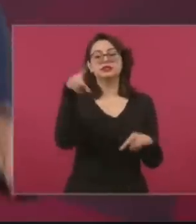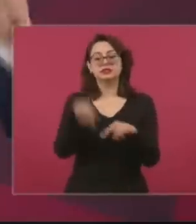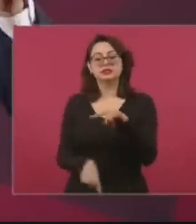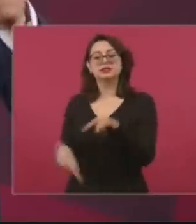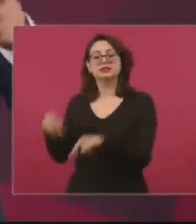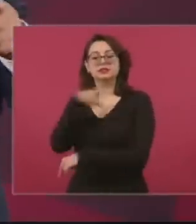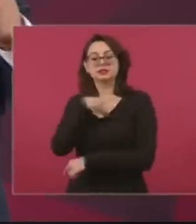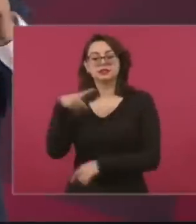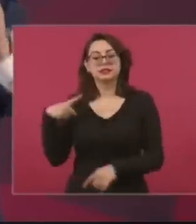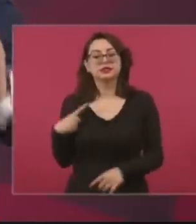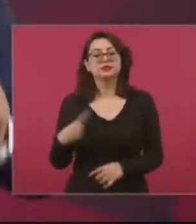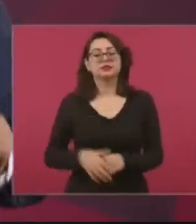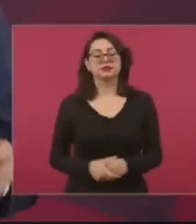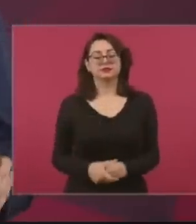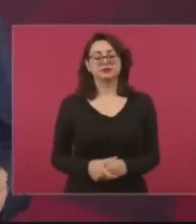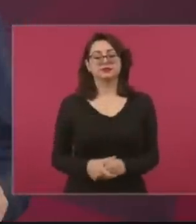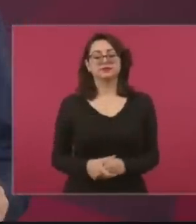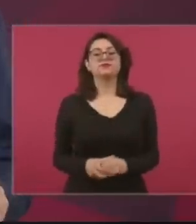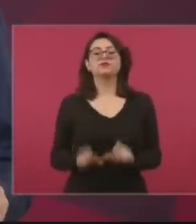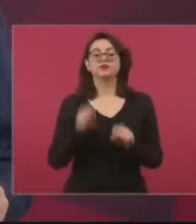el dedazo